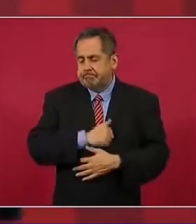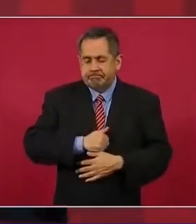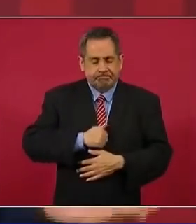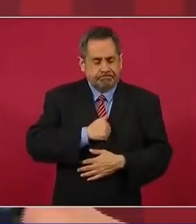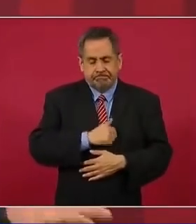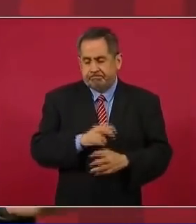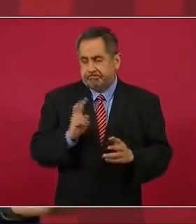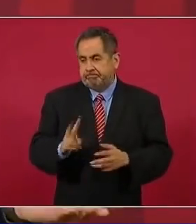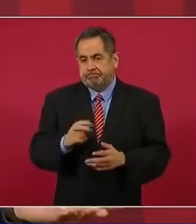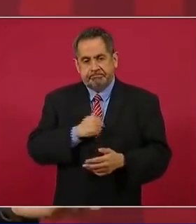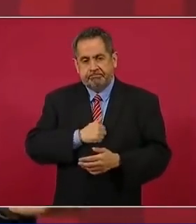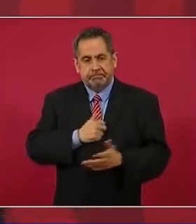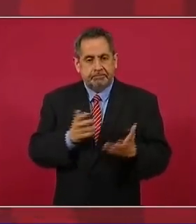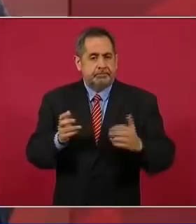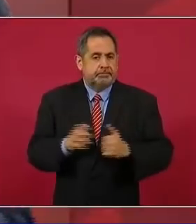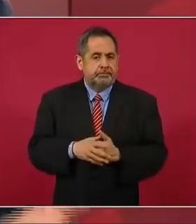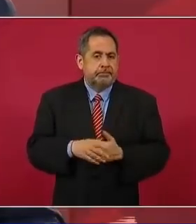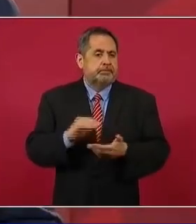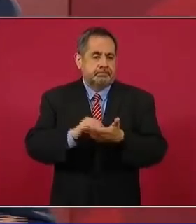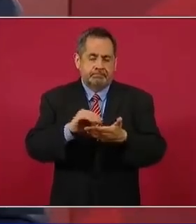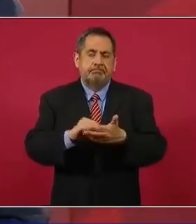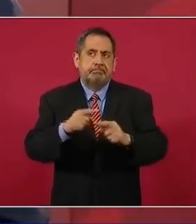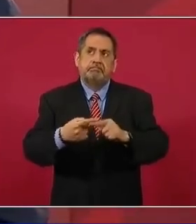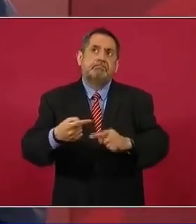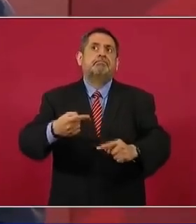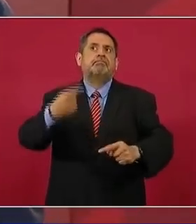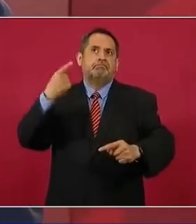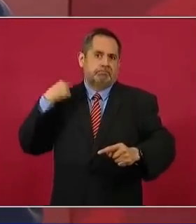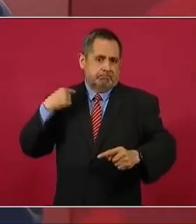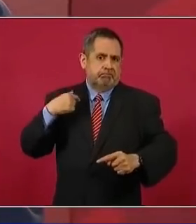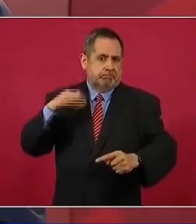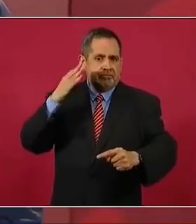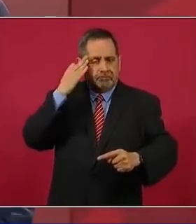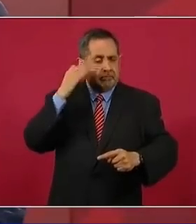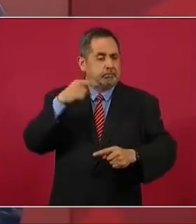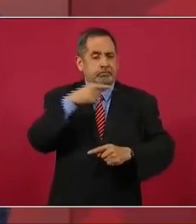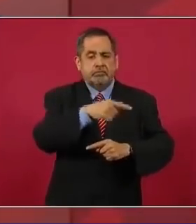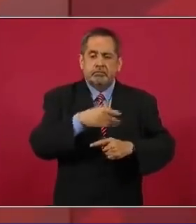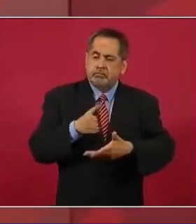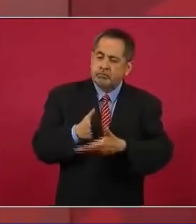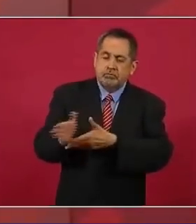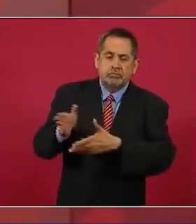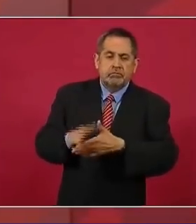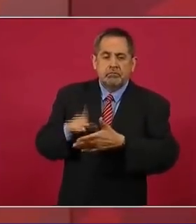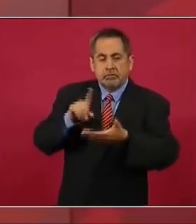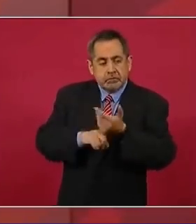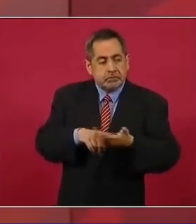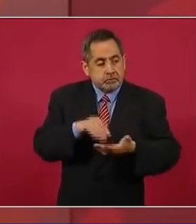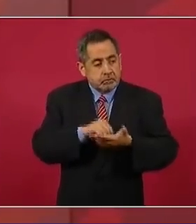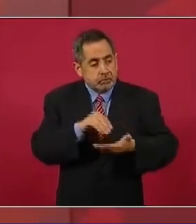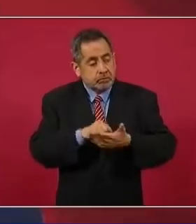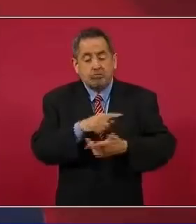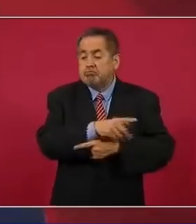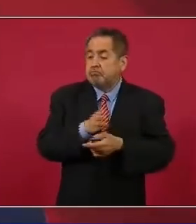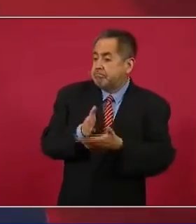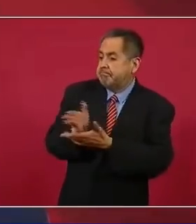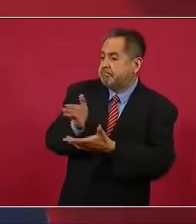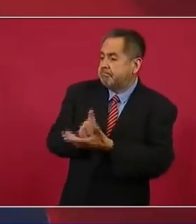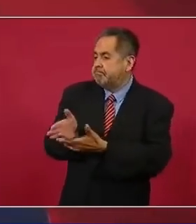pero también desde hace tiempo se ha venido dando